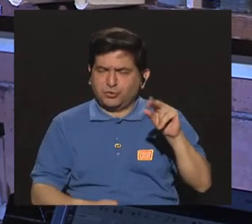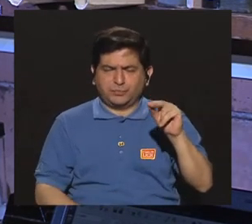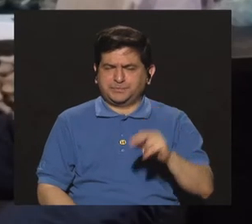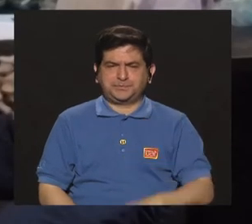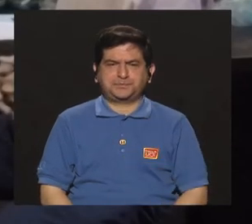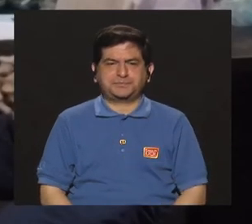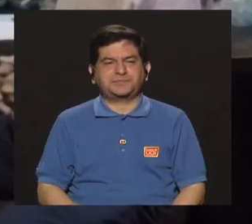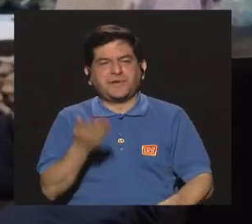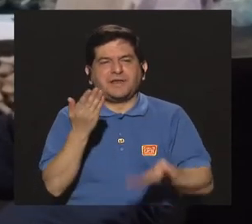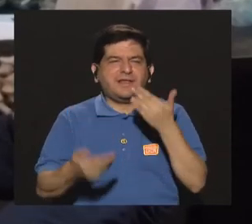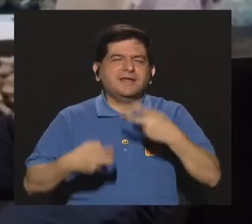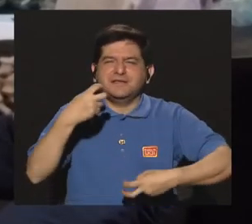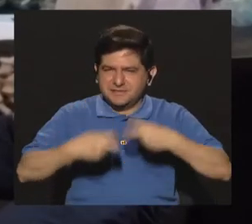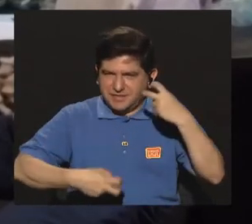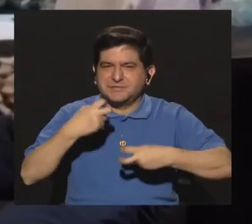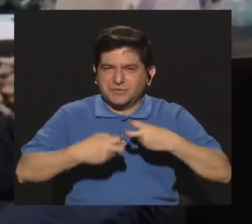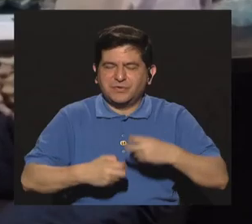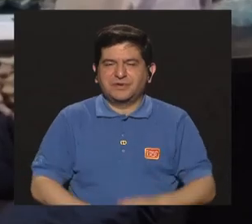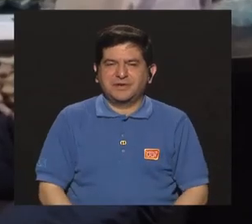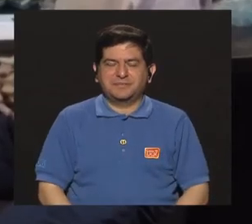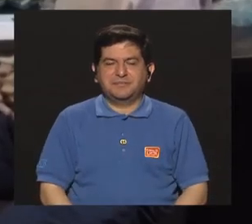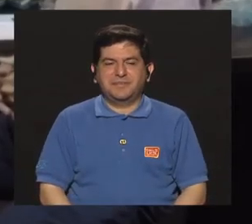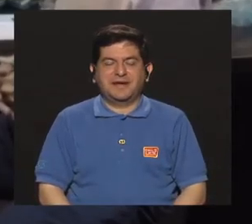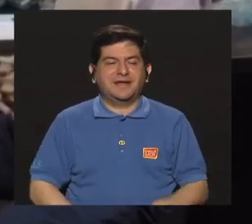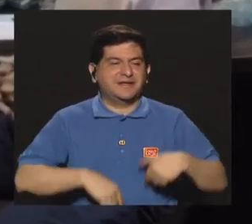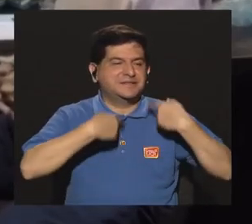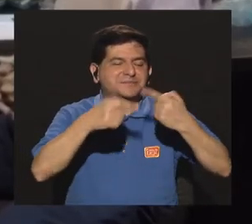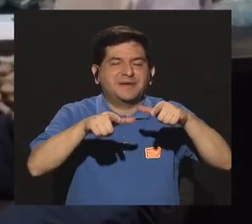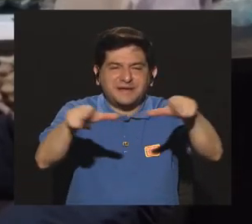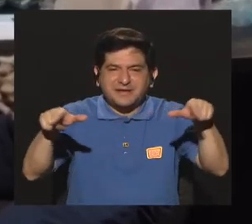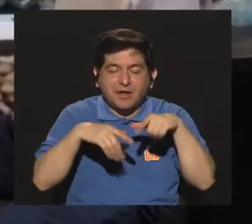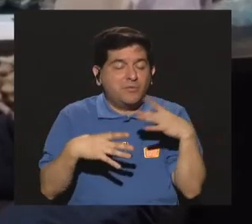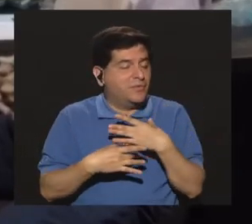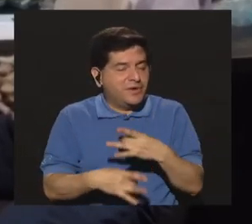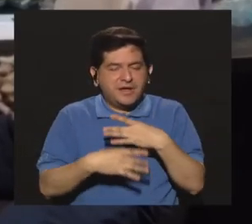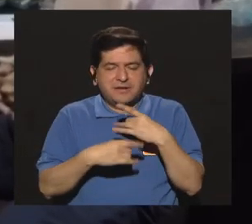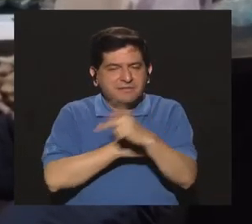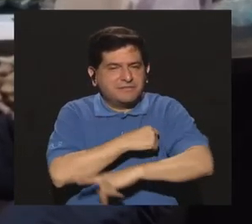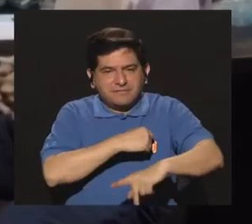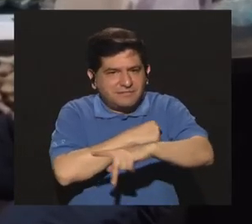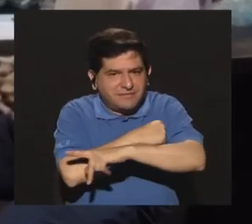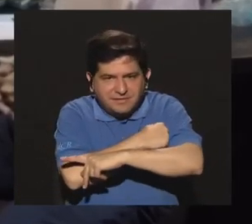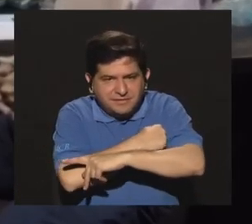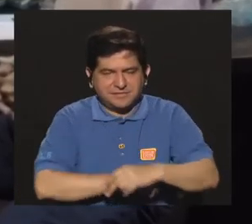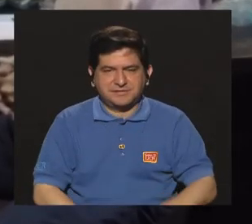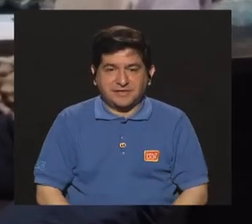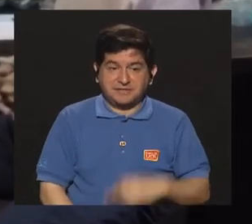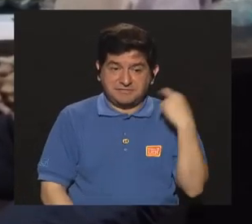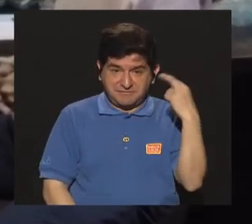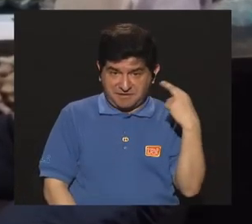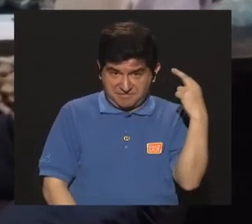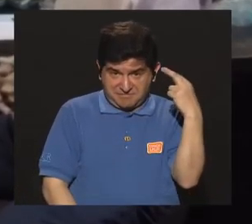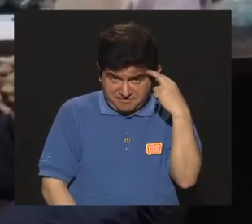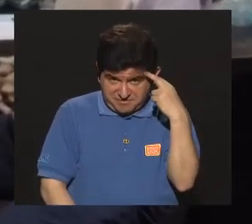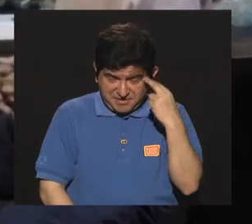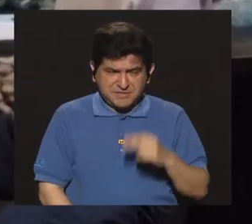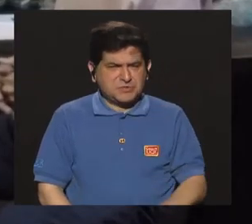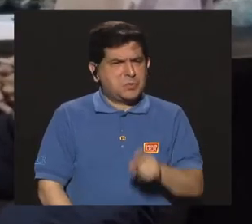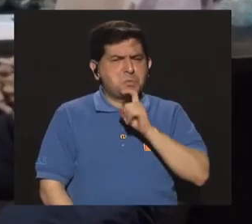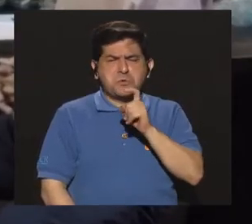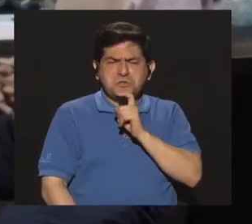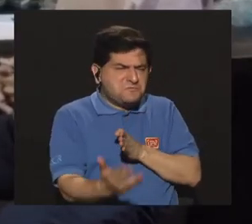también el mayor problema es la logística para algunos sitios interesantísimos del país por la razón de que son